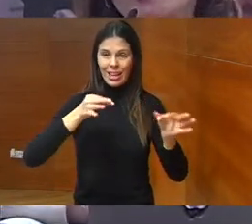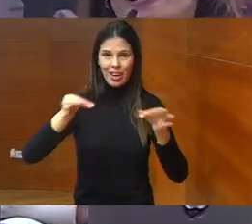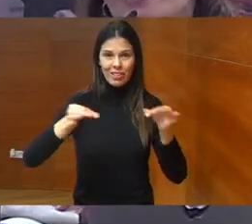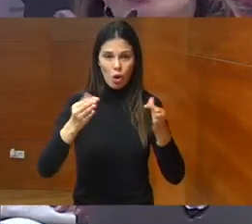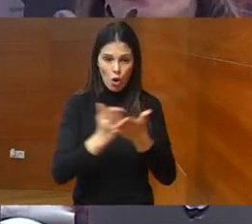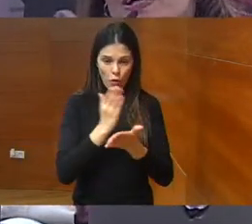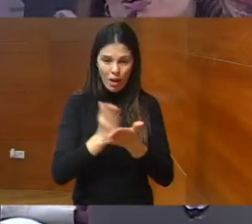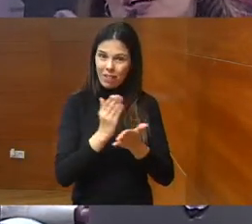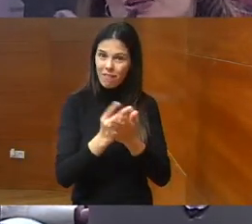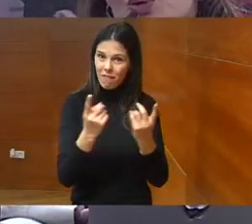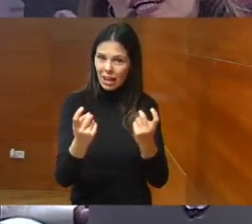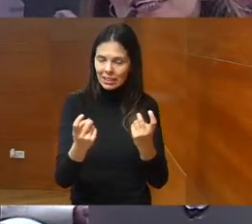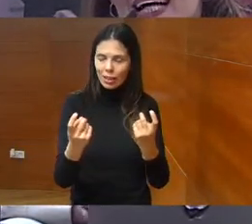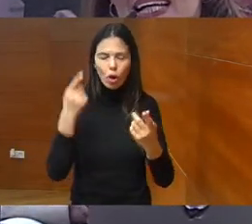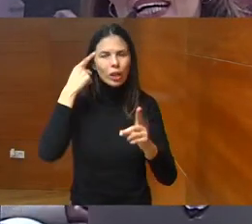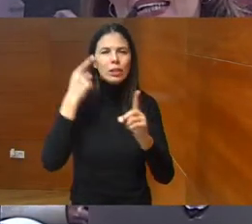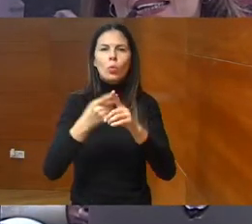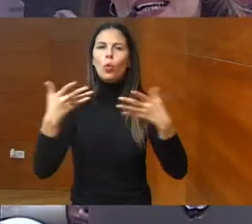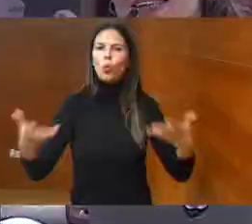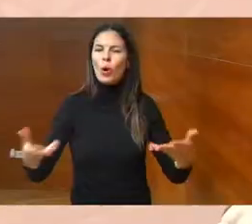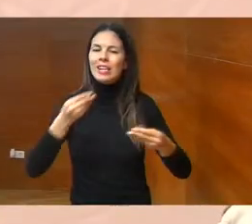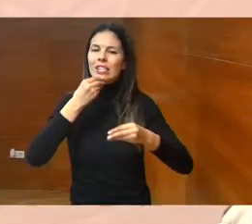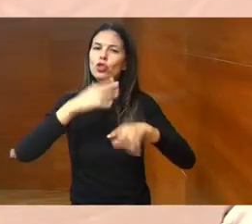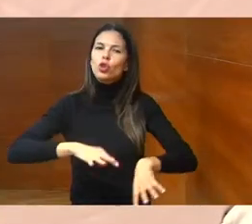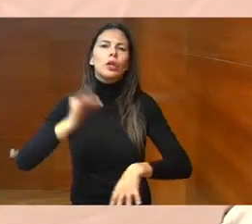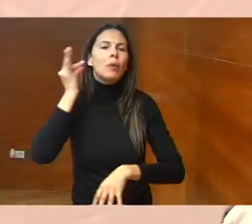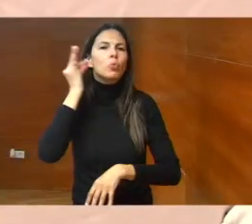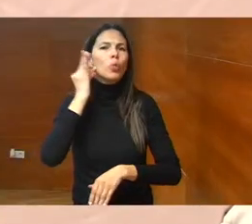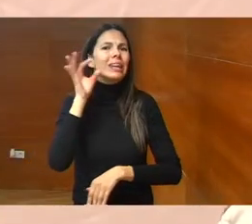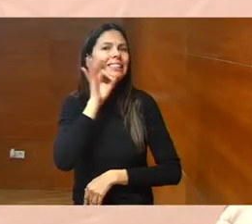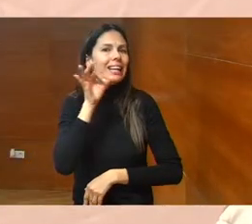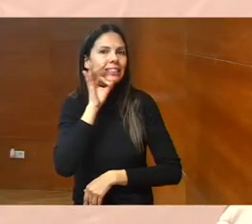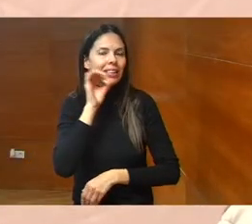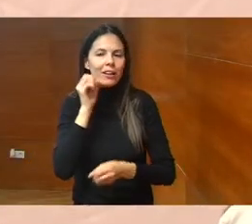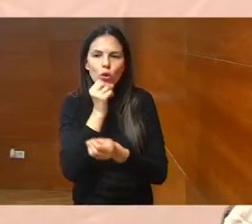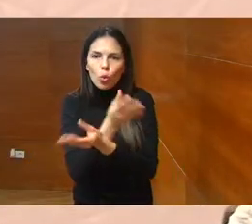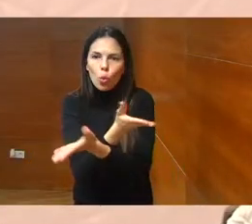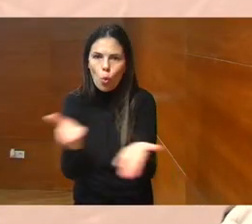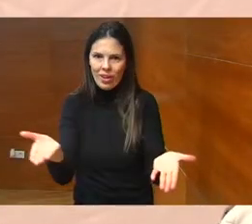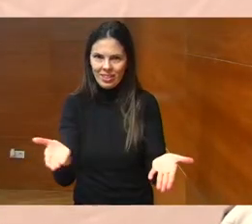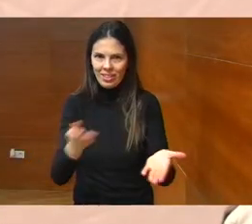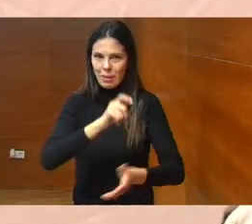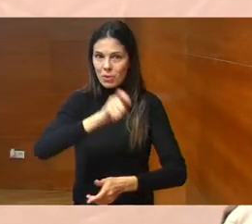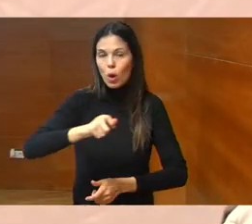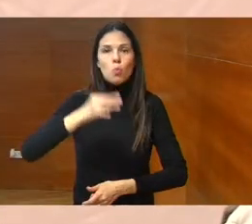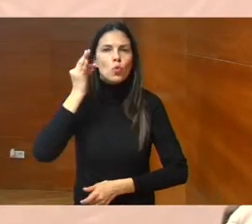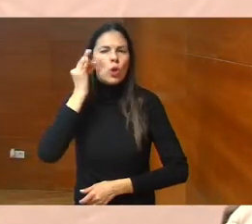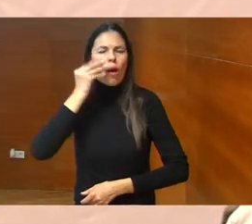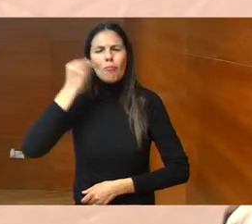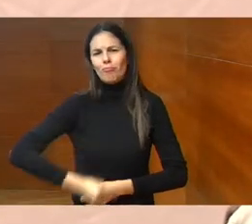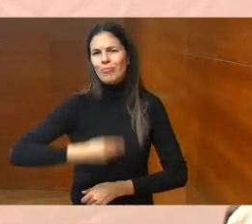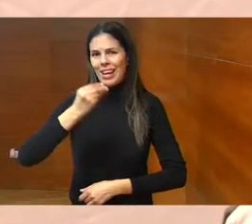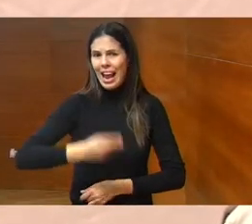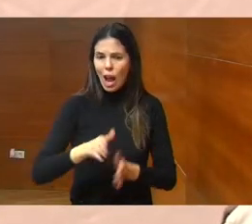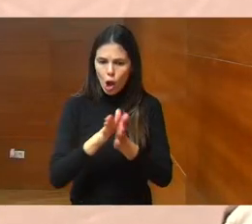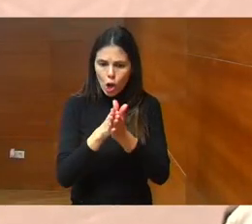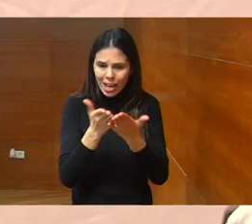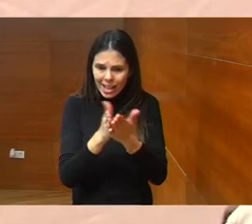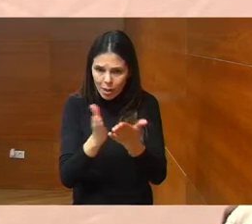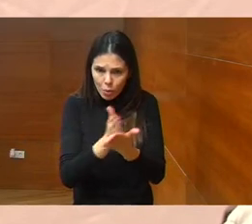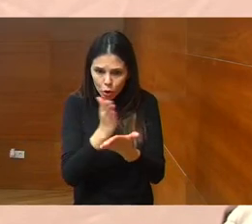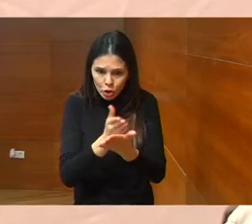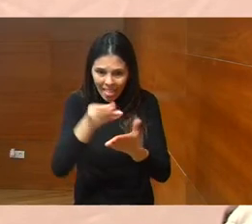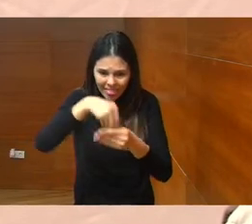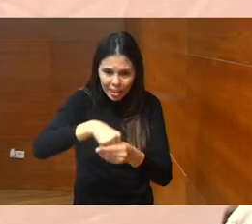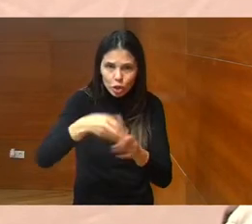objetivo dar a conocer historias de mujeres galegas extraordinarias que no se empresaen los libros a inda que como en